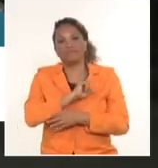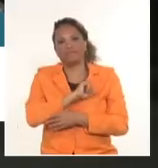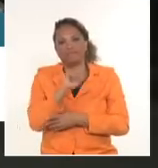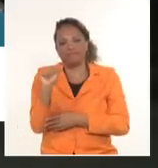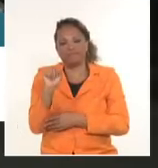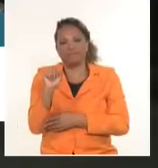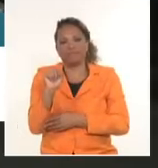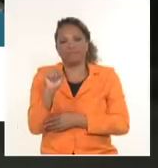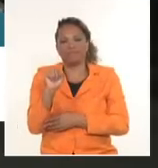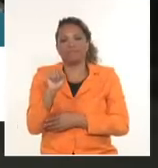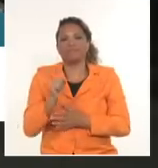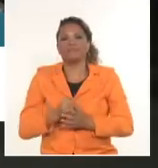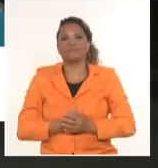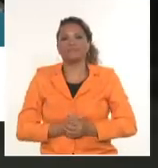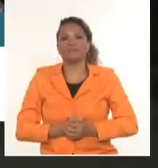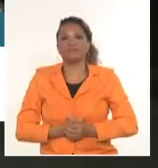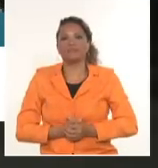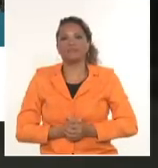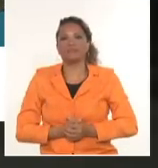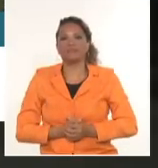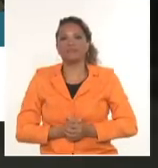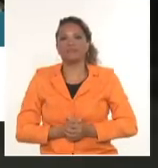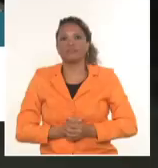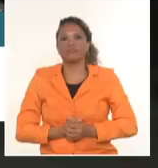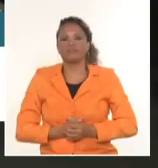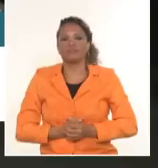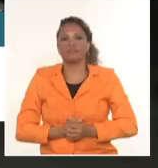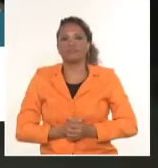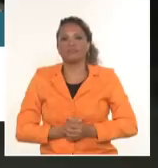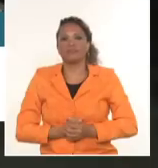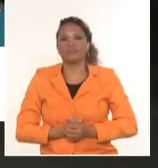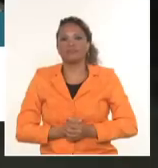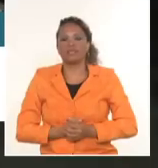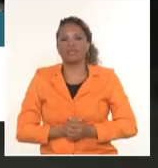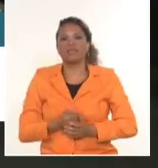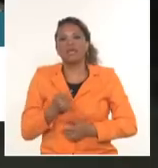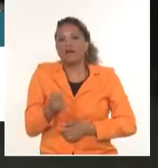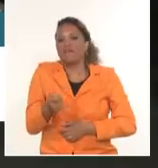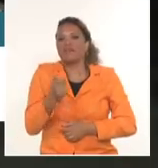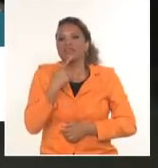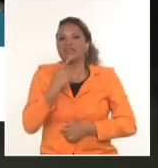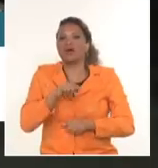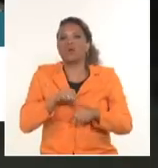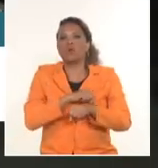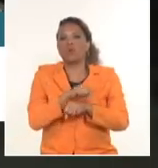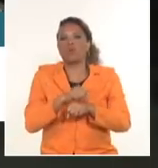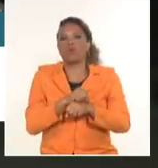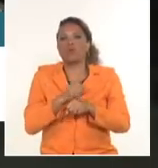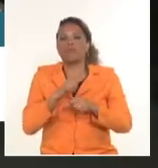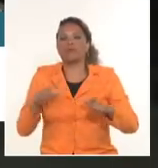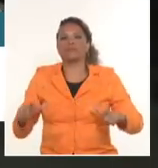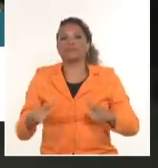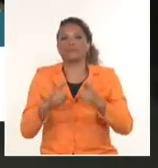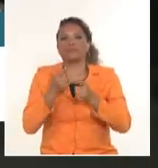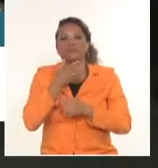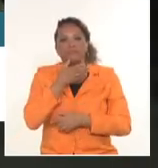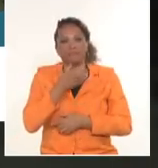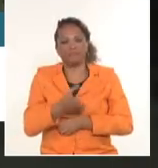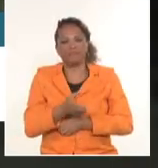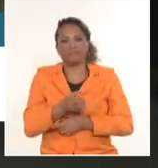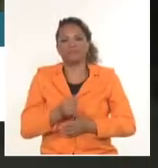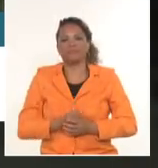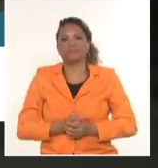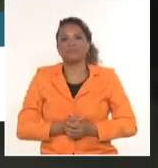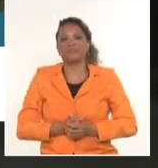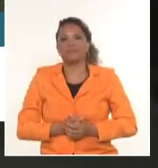impone esta llegada hoy a solo horas del aniversario del comandante en jefe Fidel. Entonces, pues,